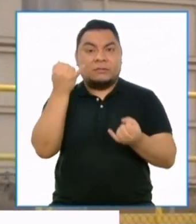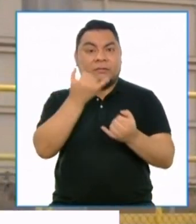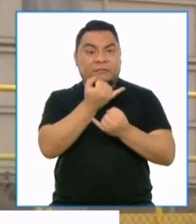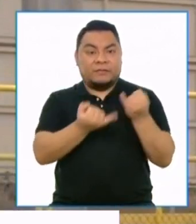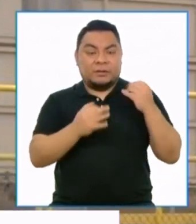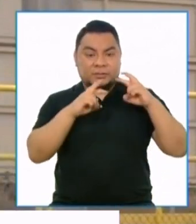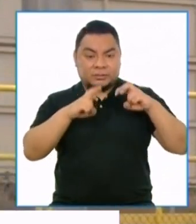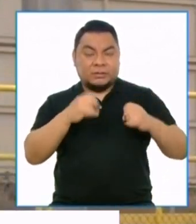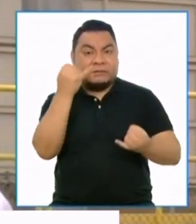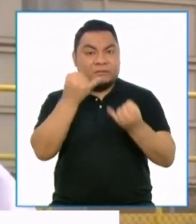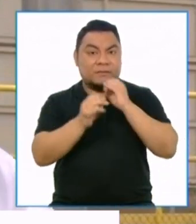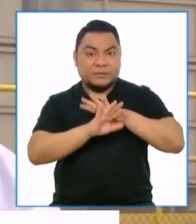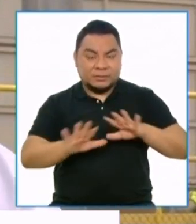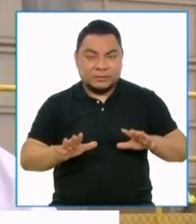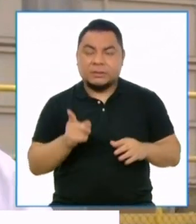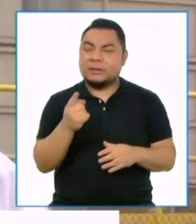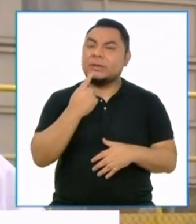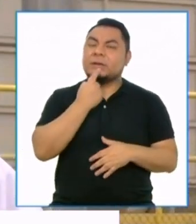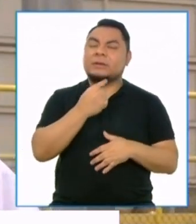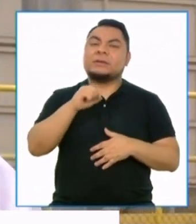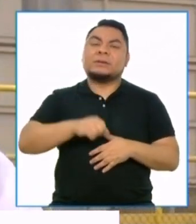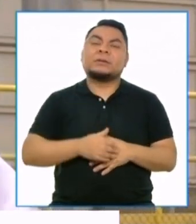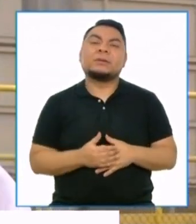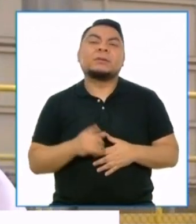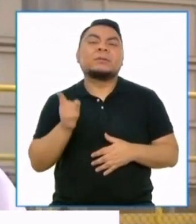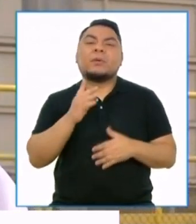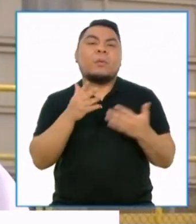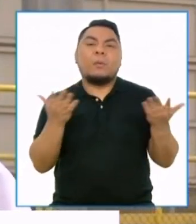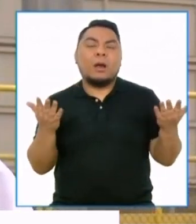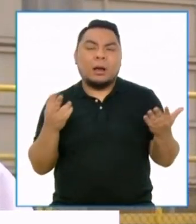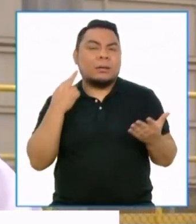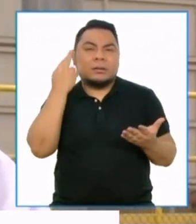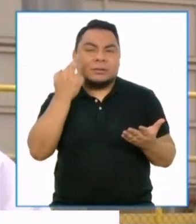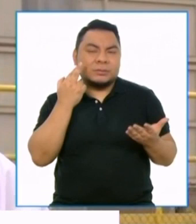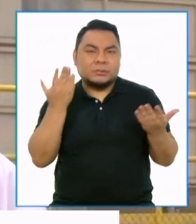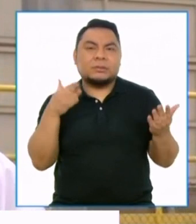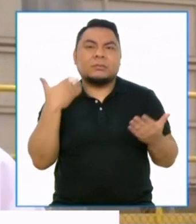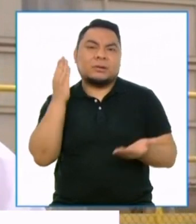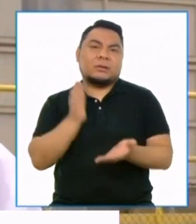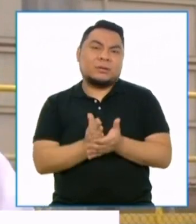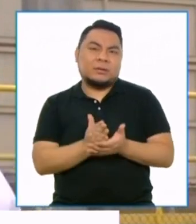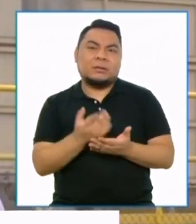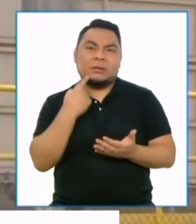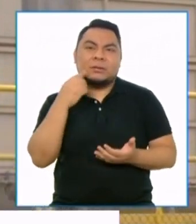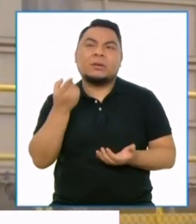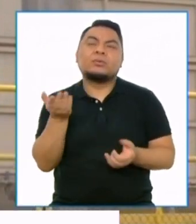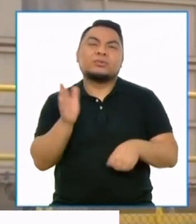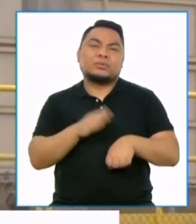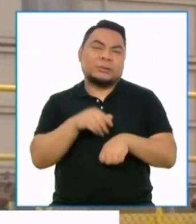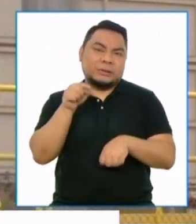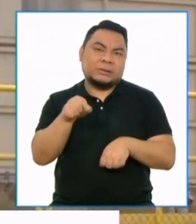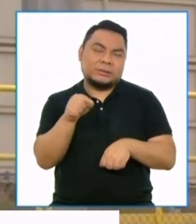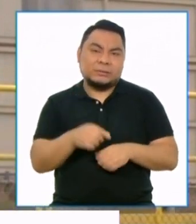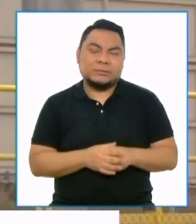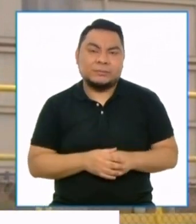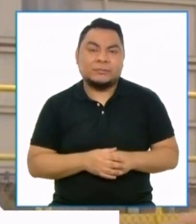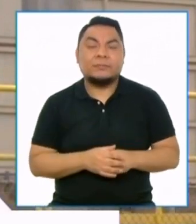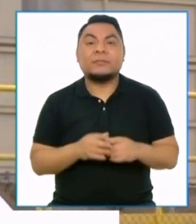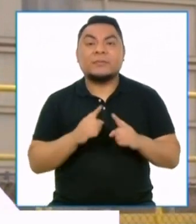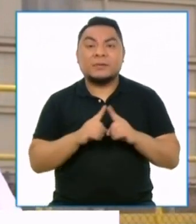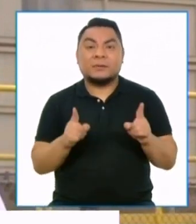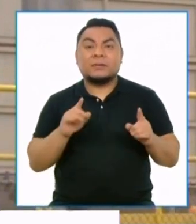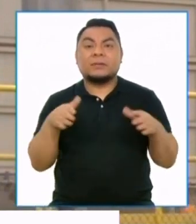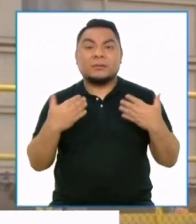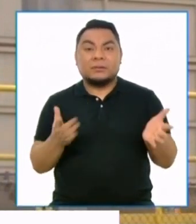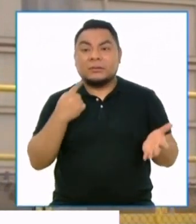alguno de sanción al respecto. Sin embargo, ya las honras quedarán manchadas, porque esas personas fueron sacadas